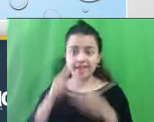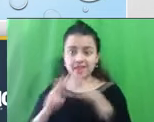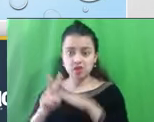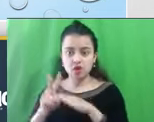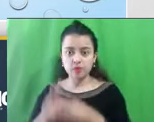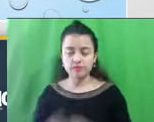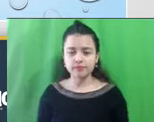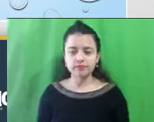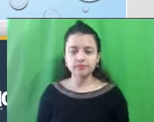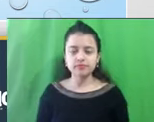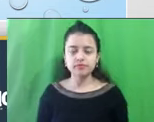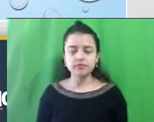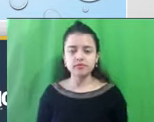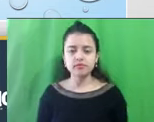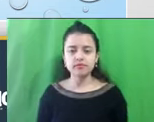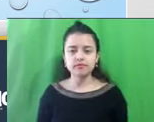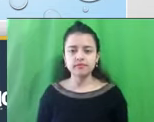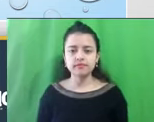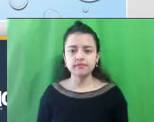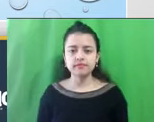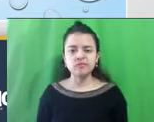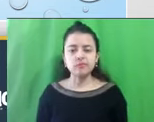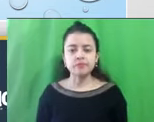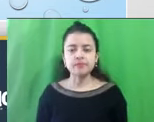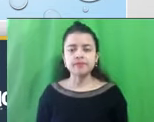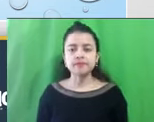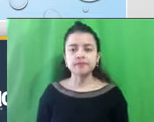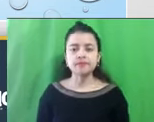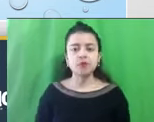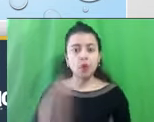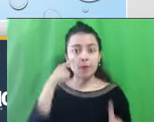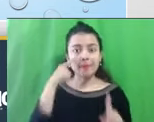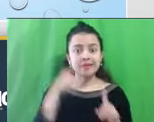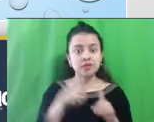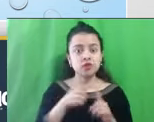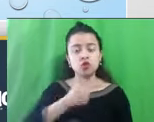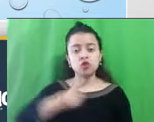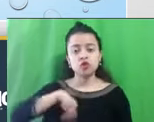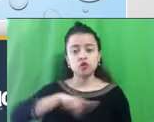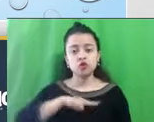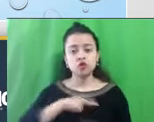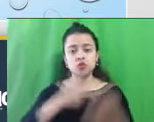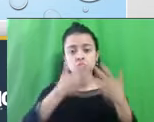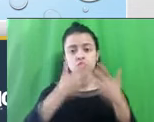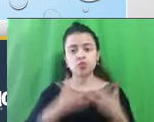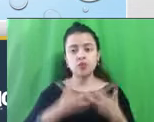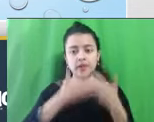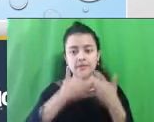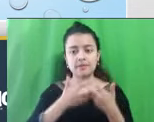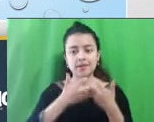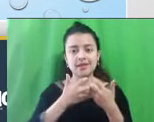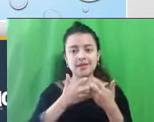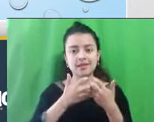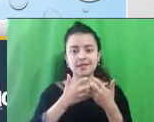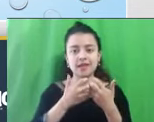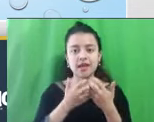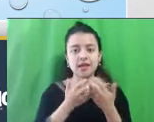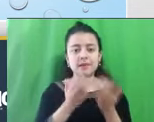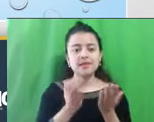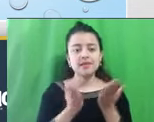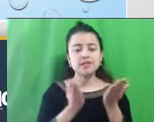Como misión tenemos, somos una empresa, ¿cierto?, con patrimonio y caudal de vida para el bienestar de los facatativeños. Y